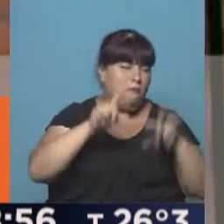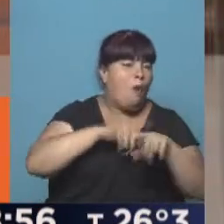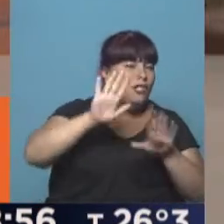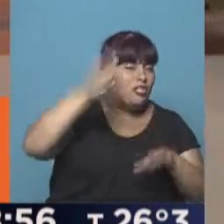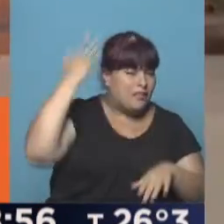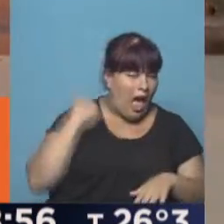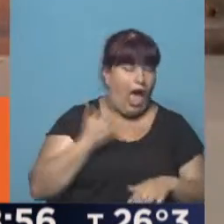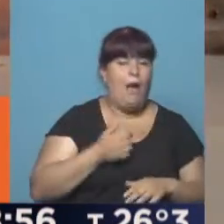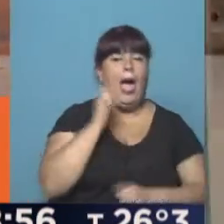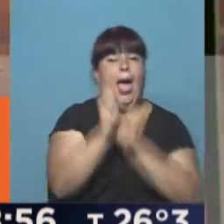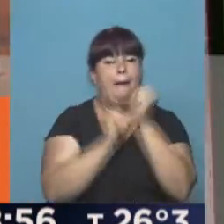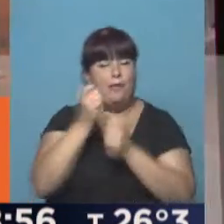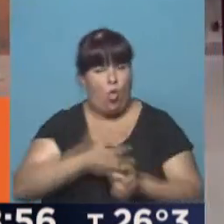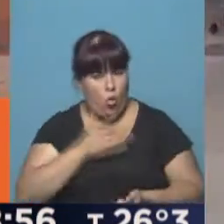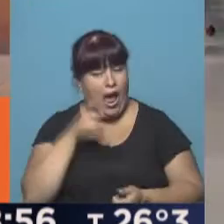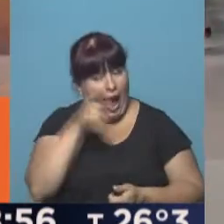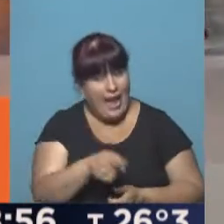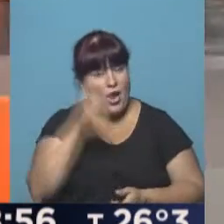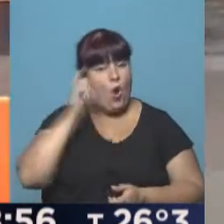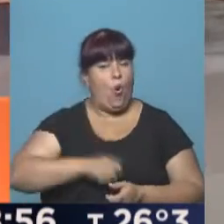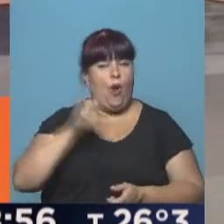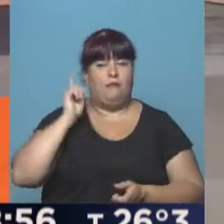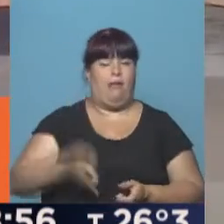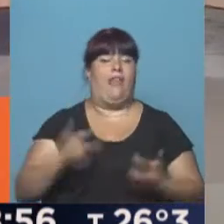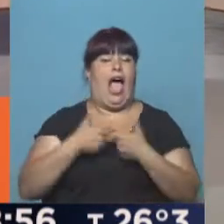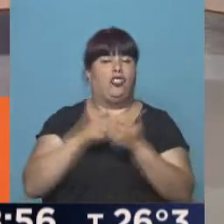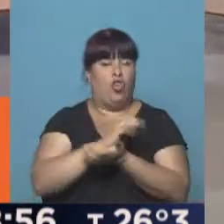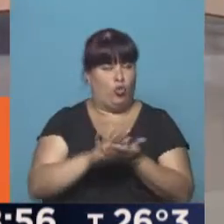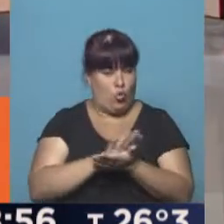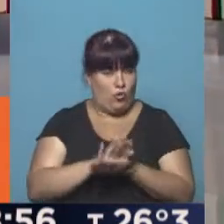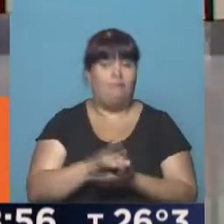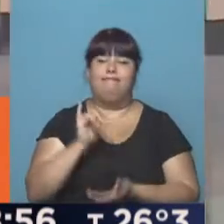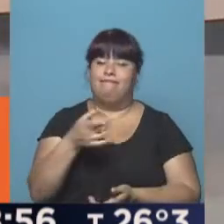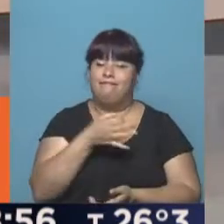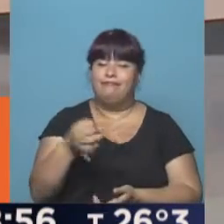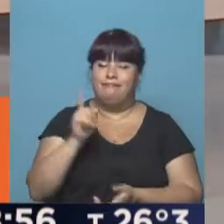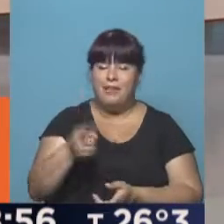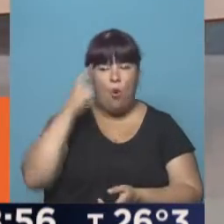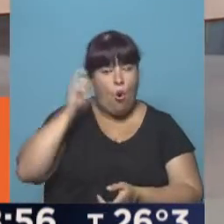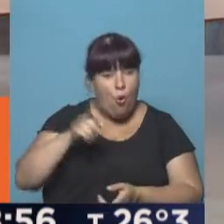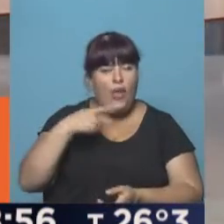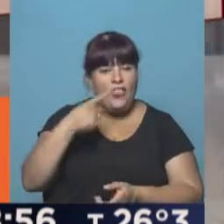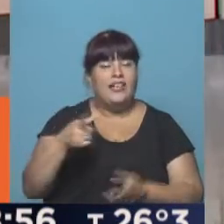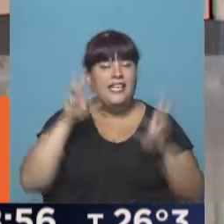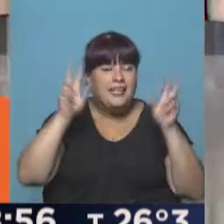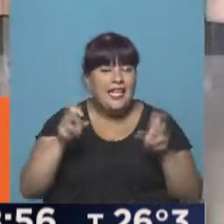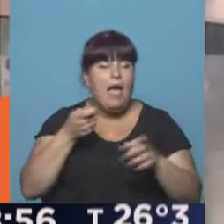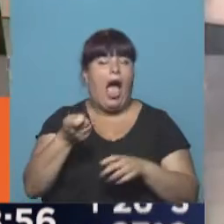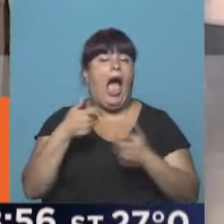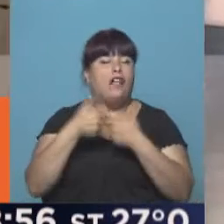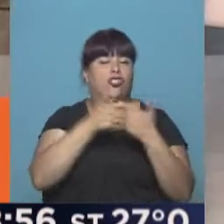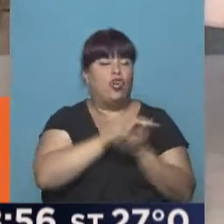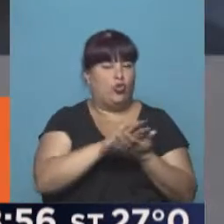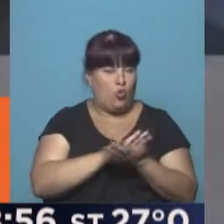momento, empresarios, ¿es ahí donde el juez dice asociación ilícita? Es ahí donde el juez entiende la configuración de una asociación